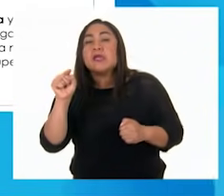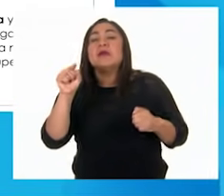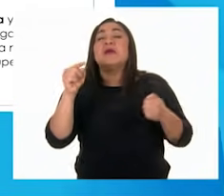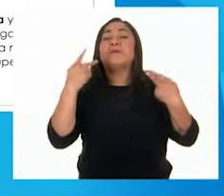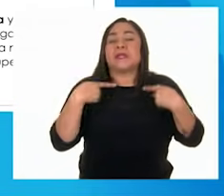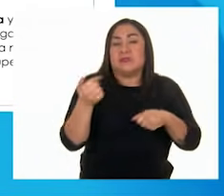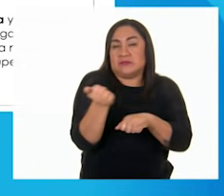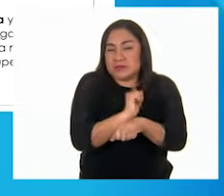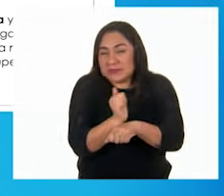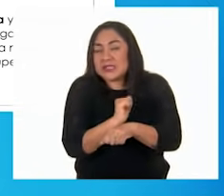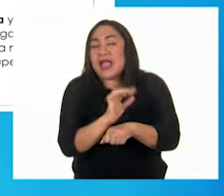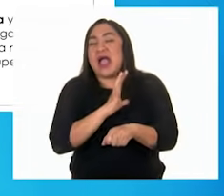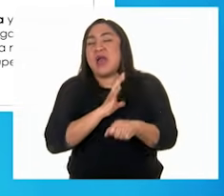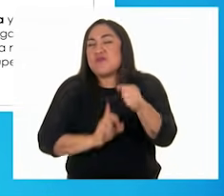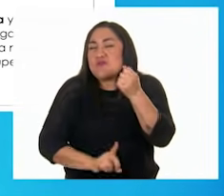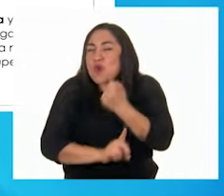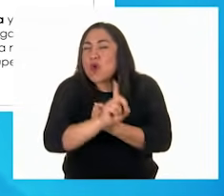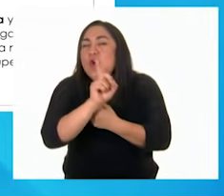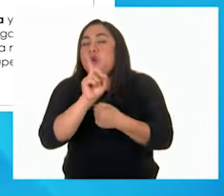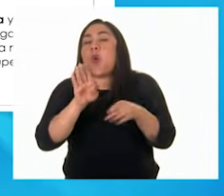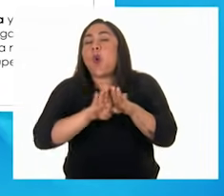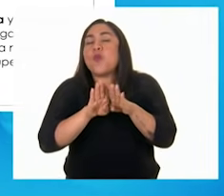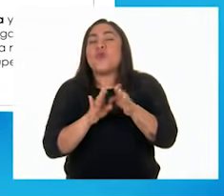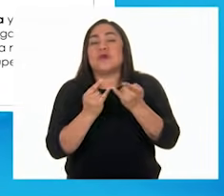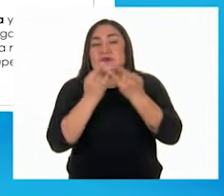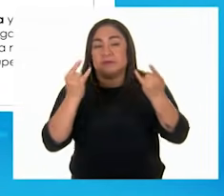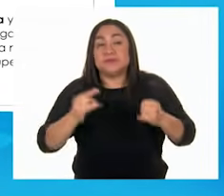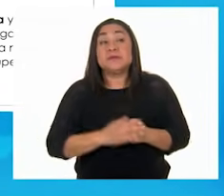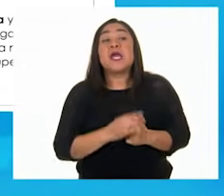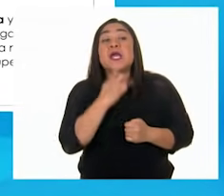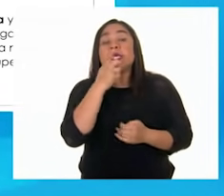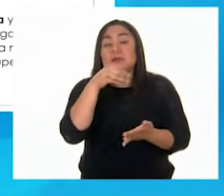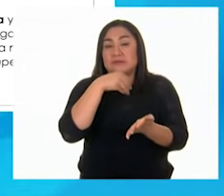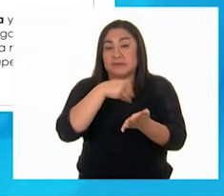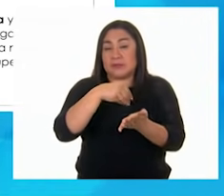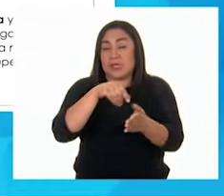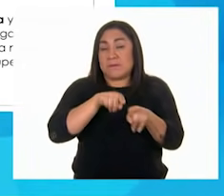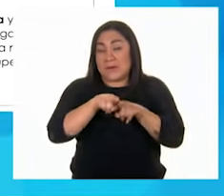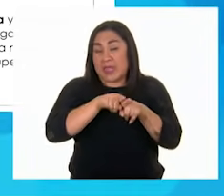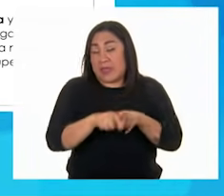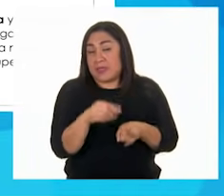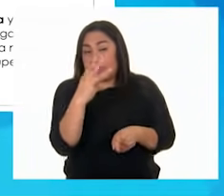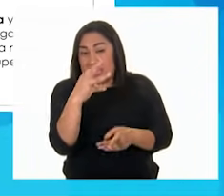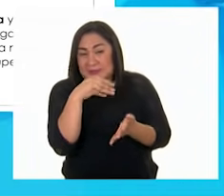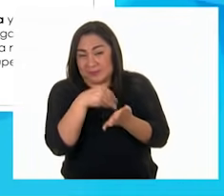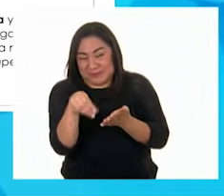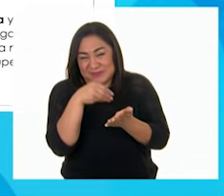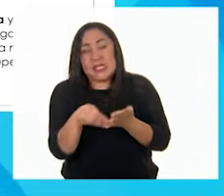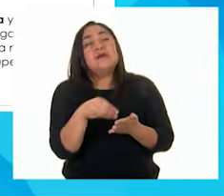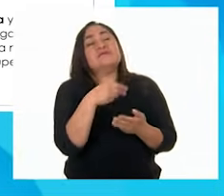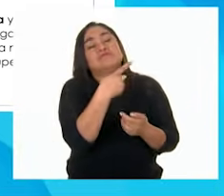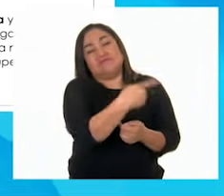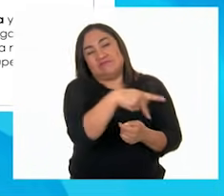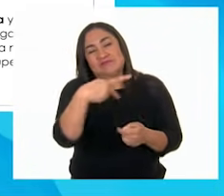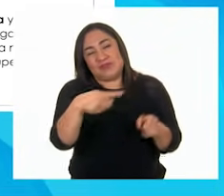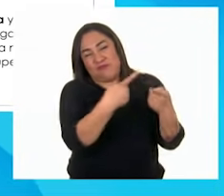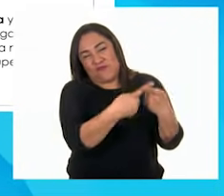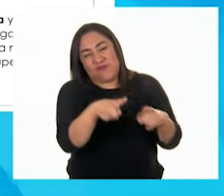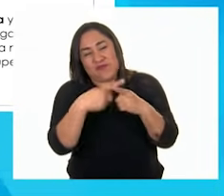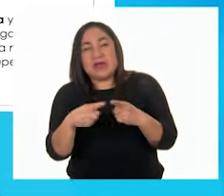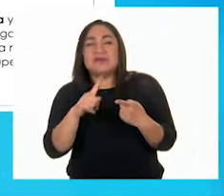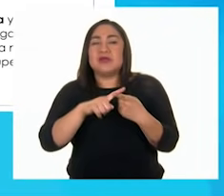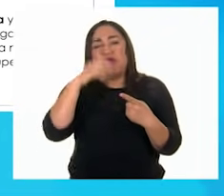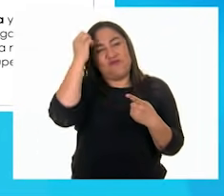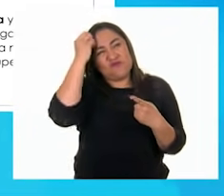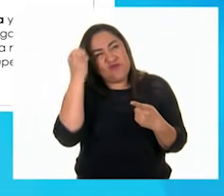que enfrentan y cómo los resuelven. Tres hermanos cerditos, con formas de ser muy diferentes. Uh-huh. Uno perezoso, uh-huh,